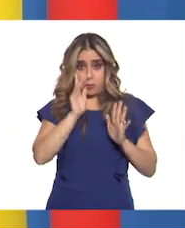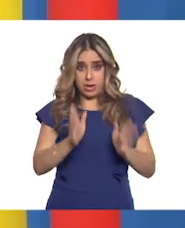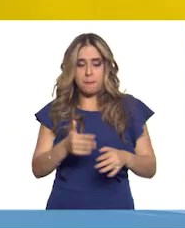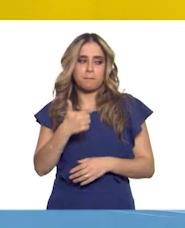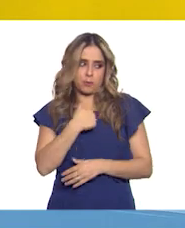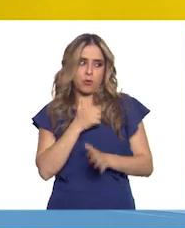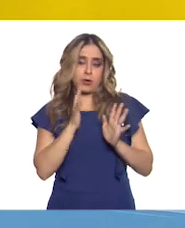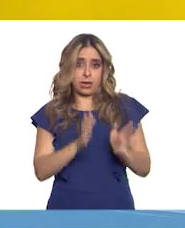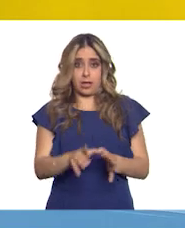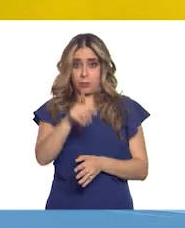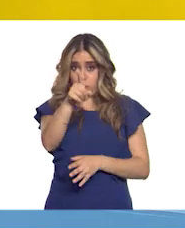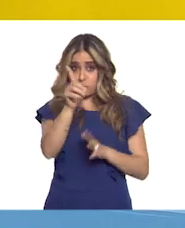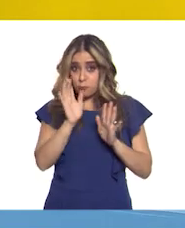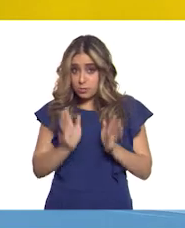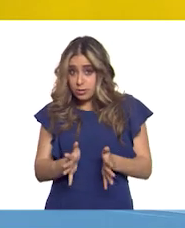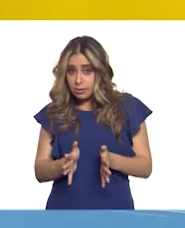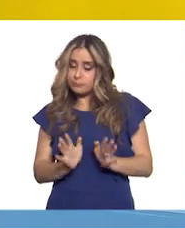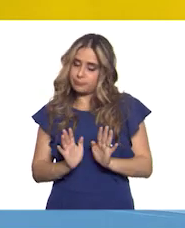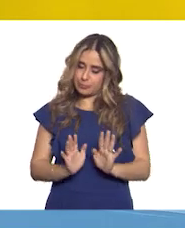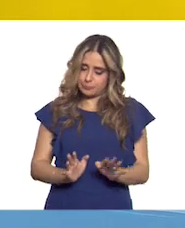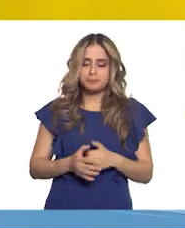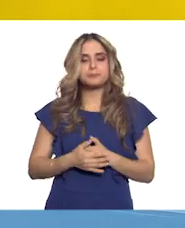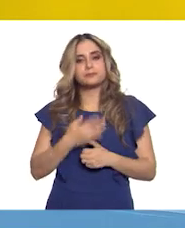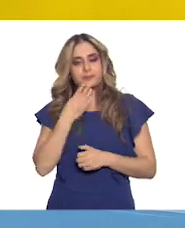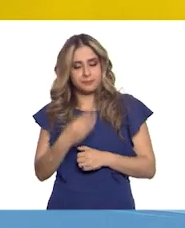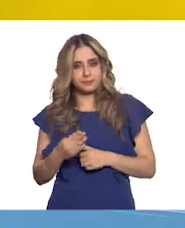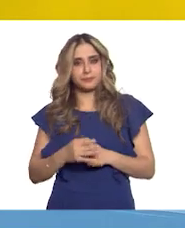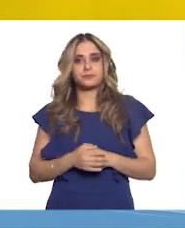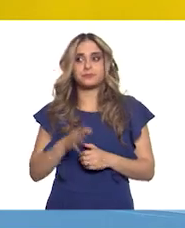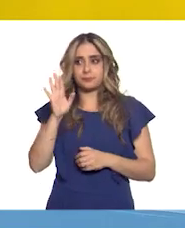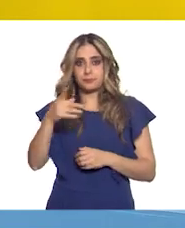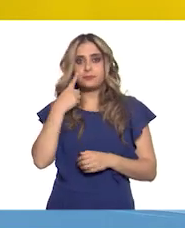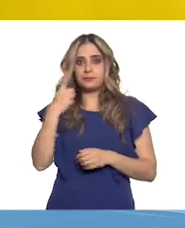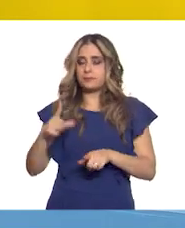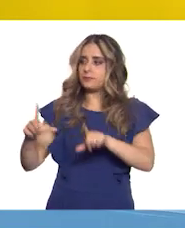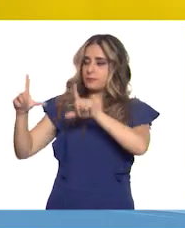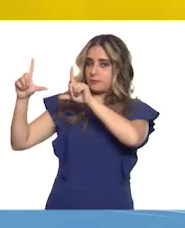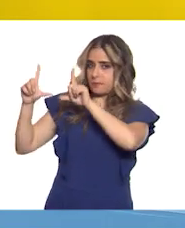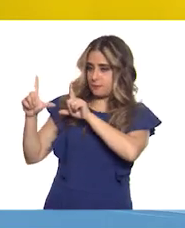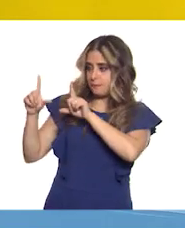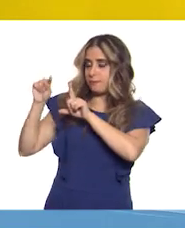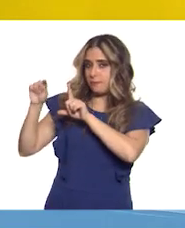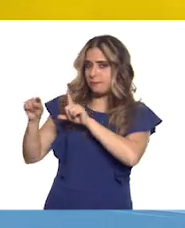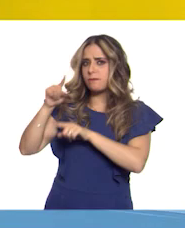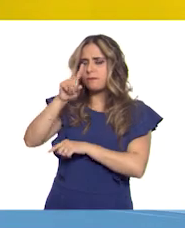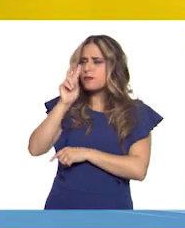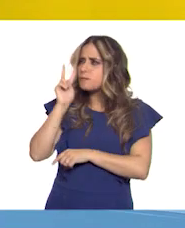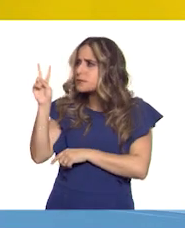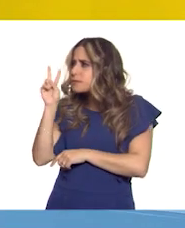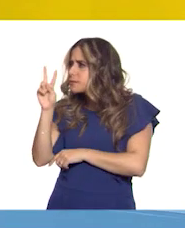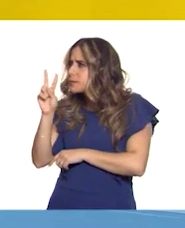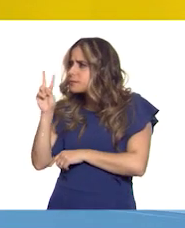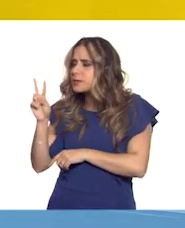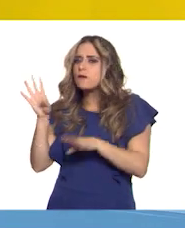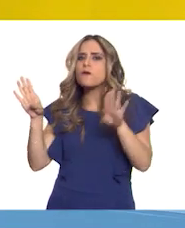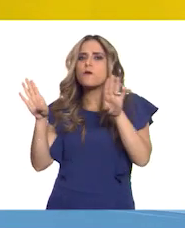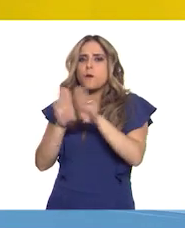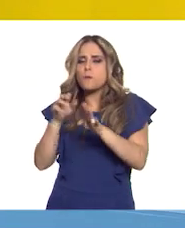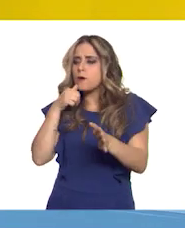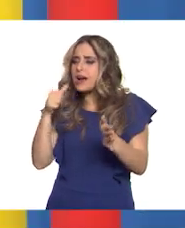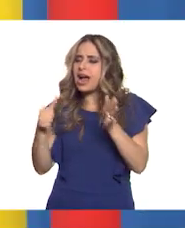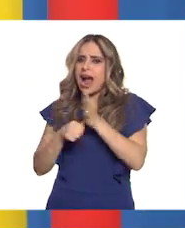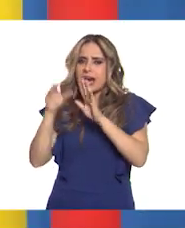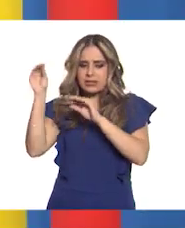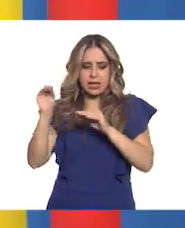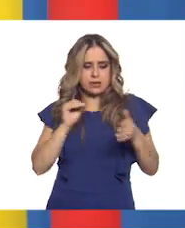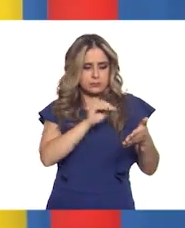tienen. Me parece perfecto. ¿Te parece bien si vemos el cuadro y luego vamos observando cómo lo trasladaste a tu carta, María?